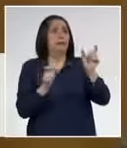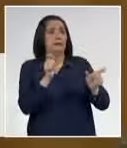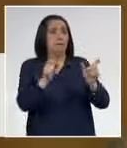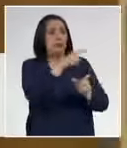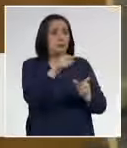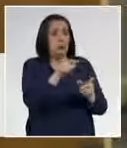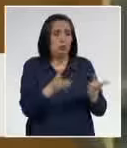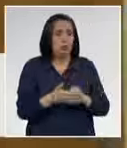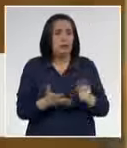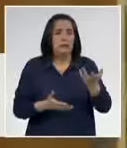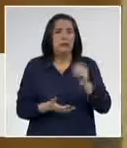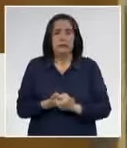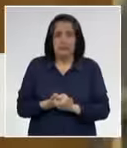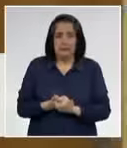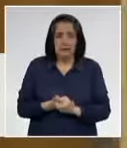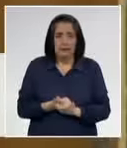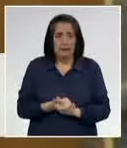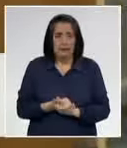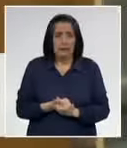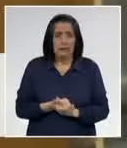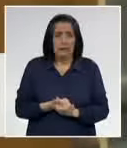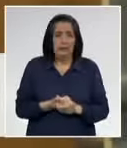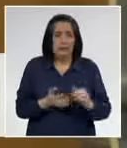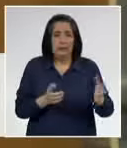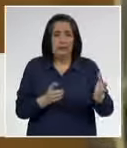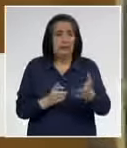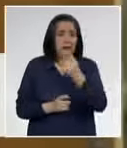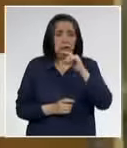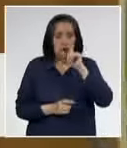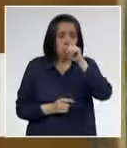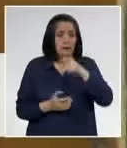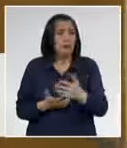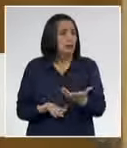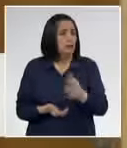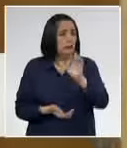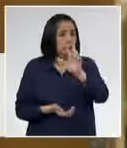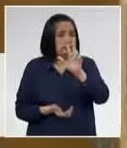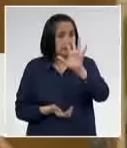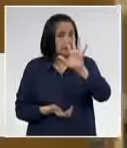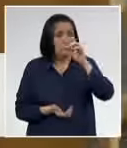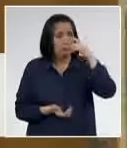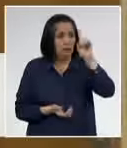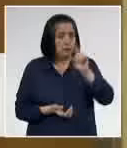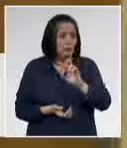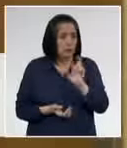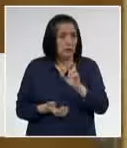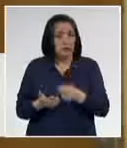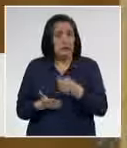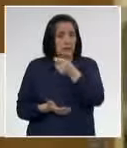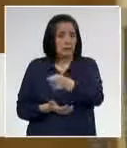que pescaron a Toledo pidiendo 35 millones de dólares y le dieron 20